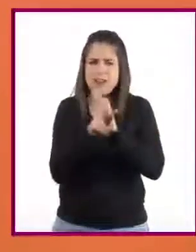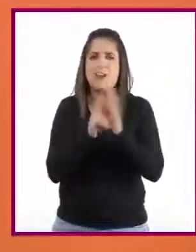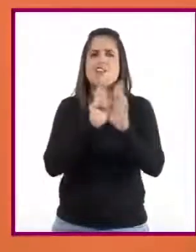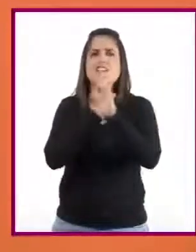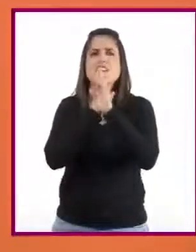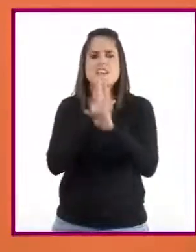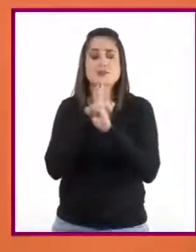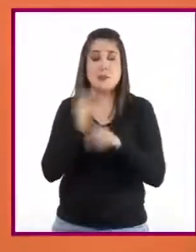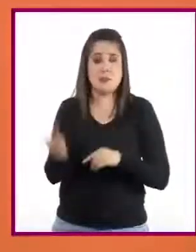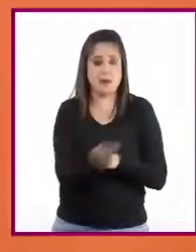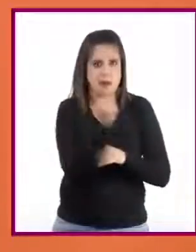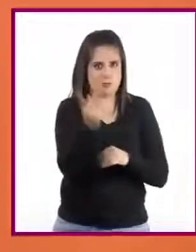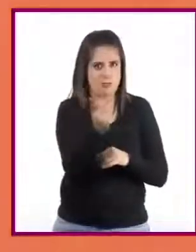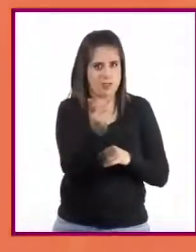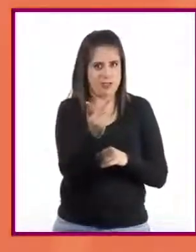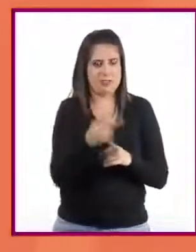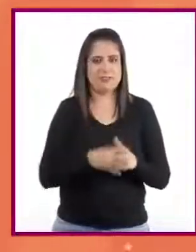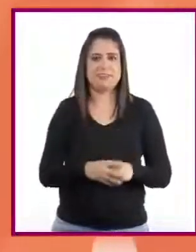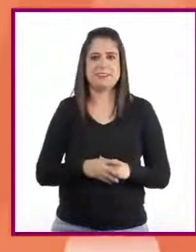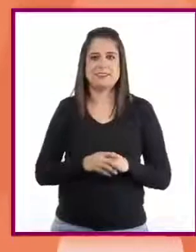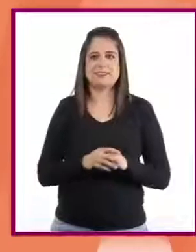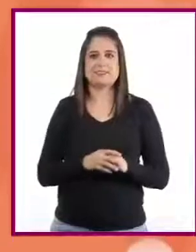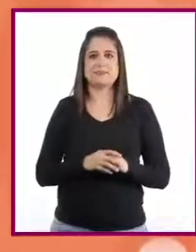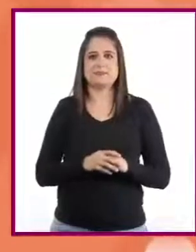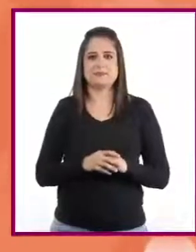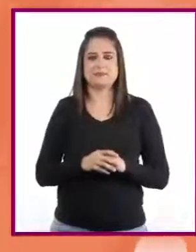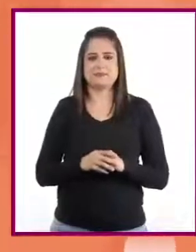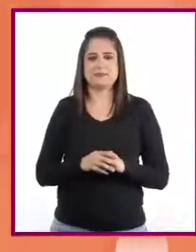contesten a las siguientes preguntas.